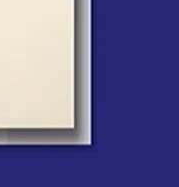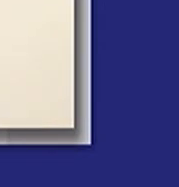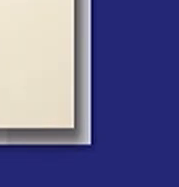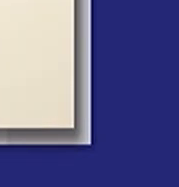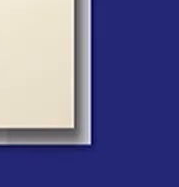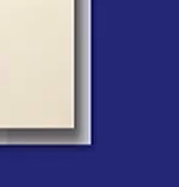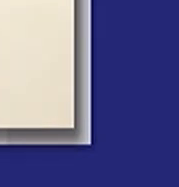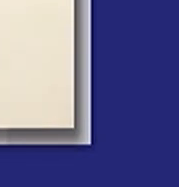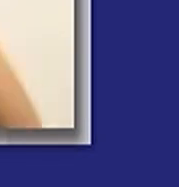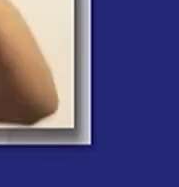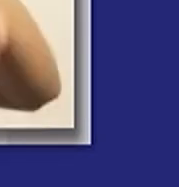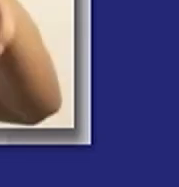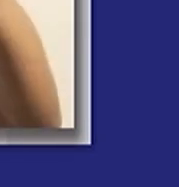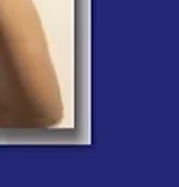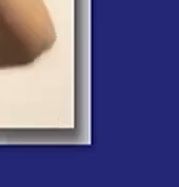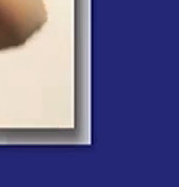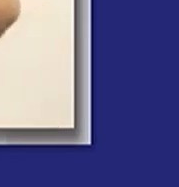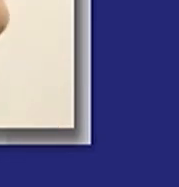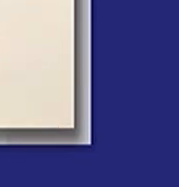mezcla,